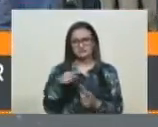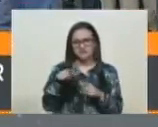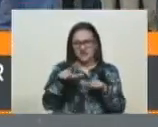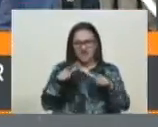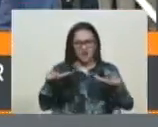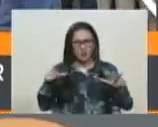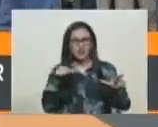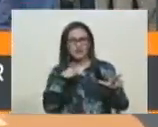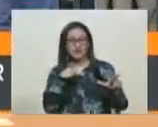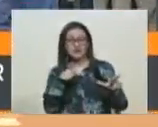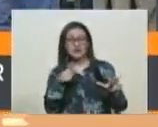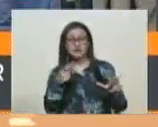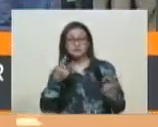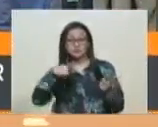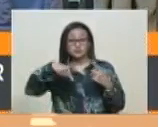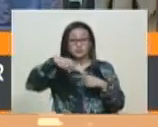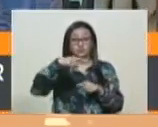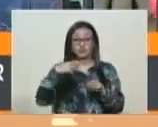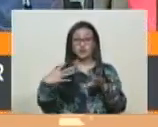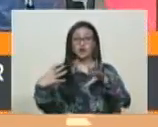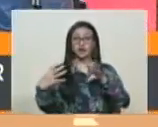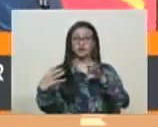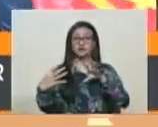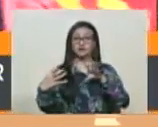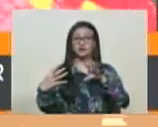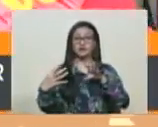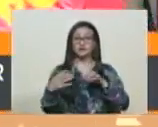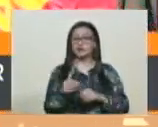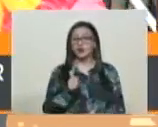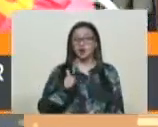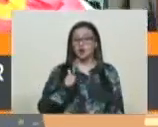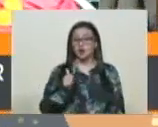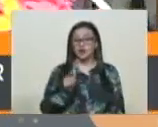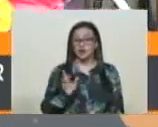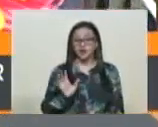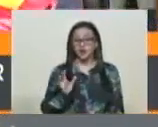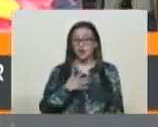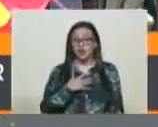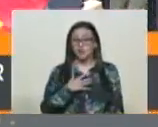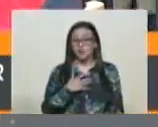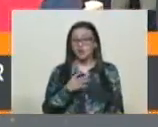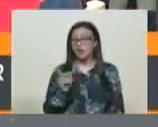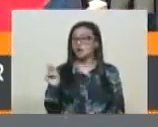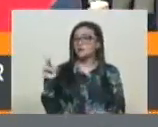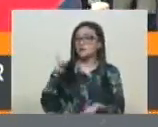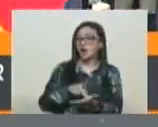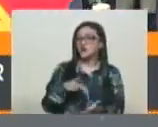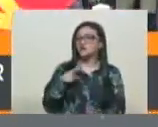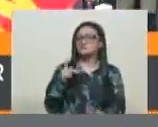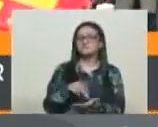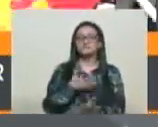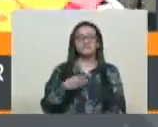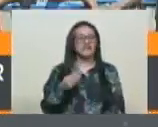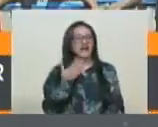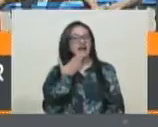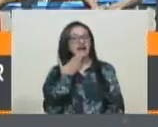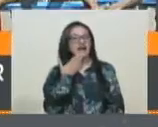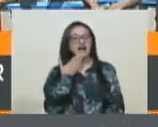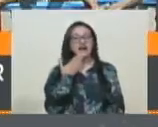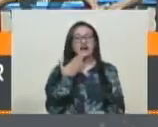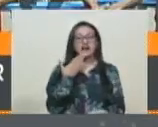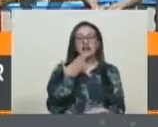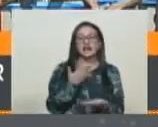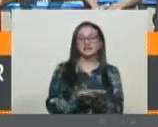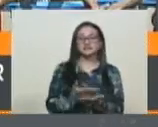para entendernos. Y no puede una persona que llegó a la presidencia gracias a las